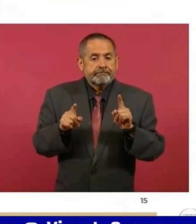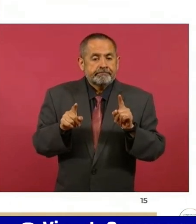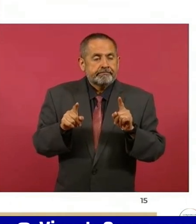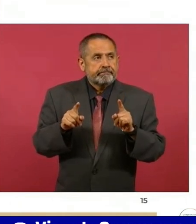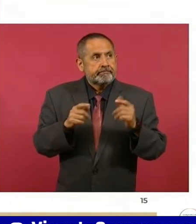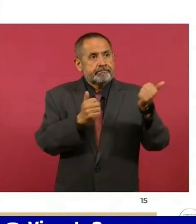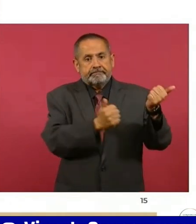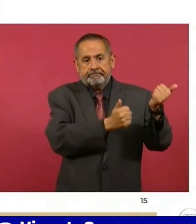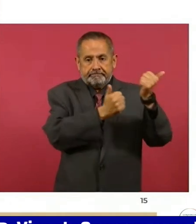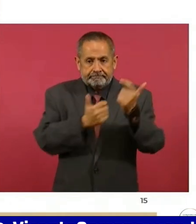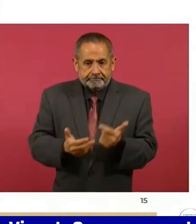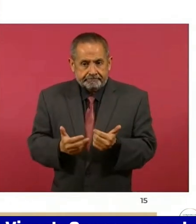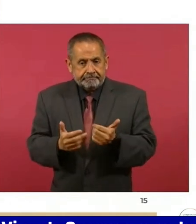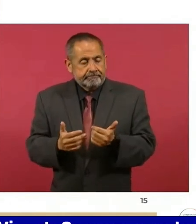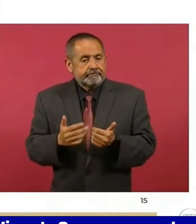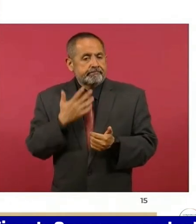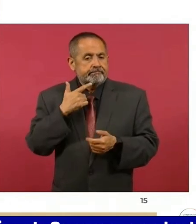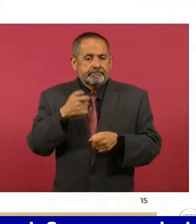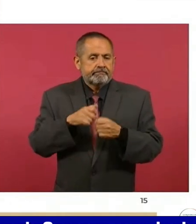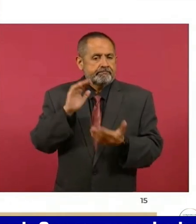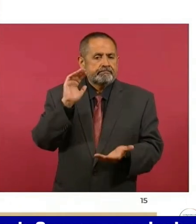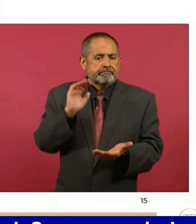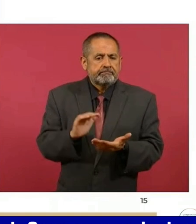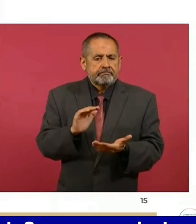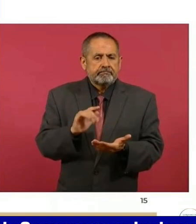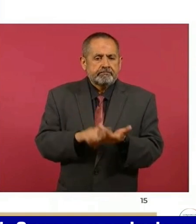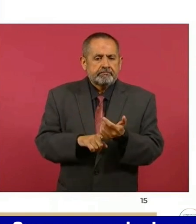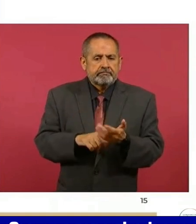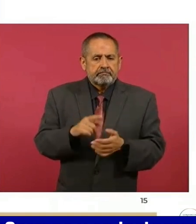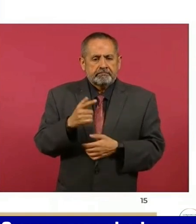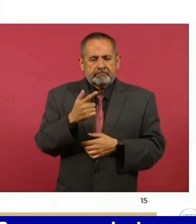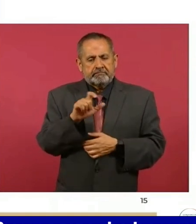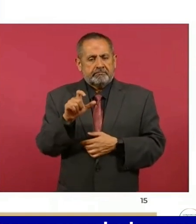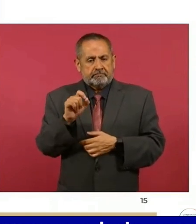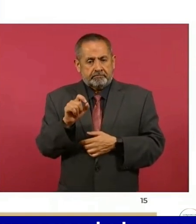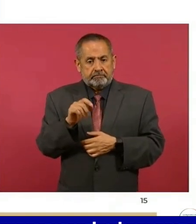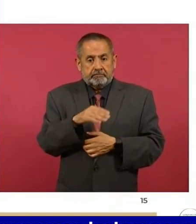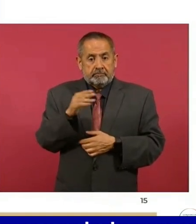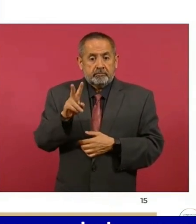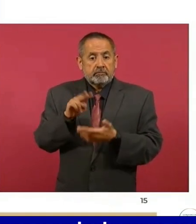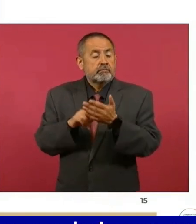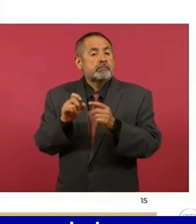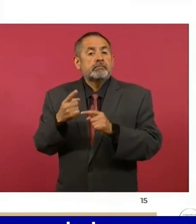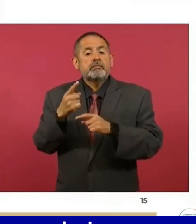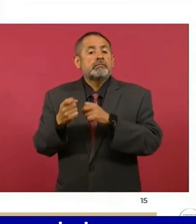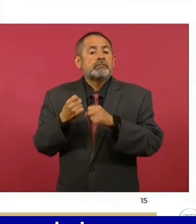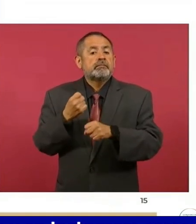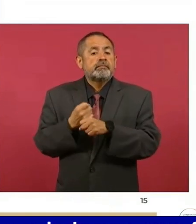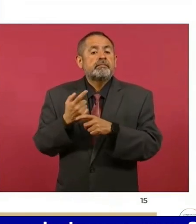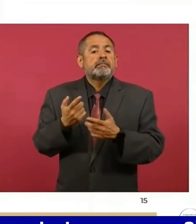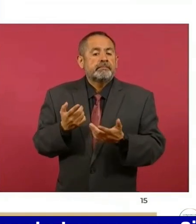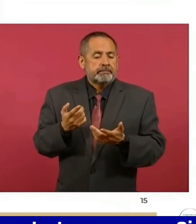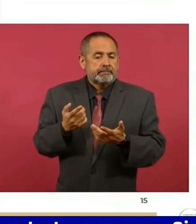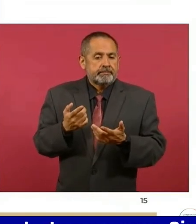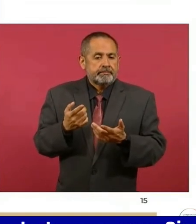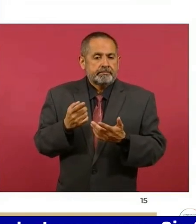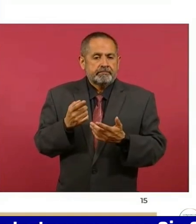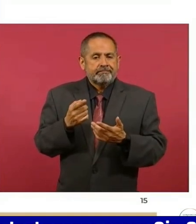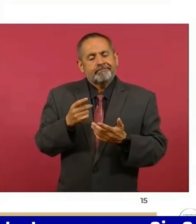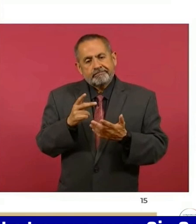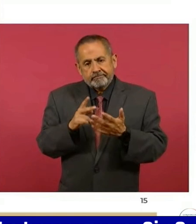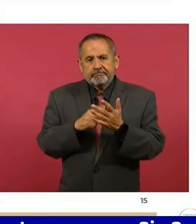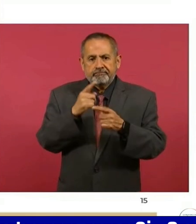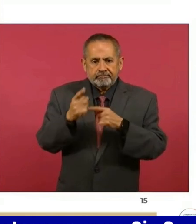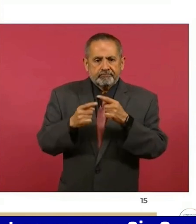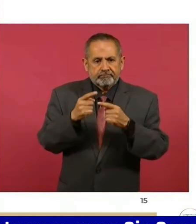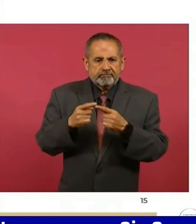en la importación de 901 a 720. En el 21, se incrementó el proceso